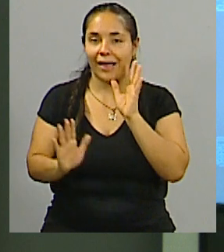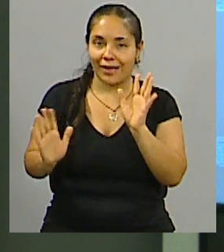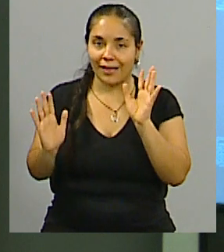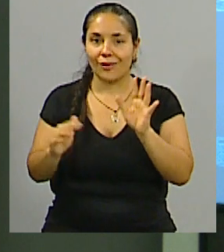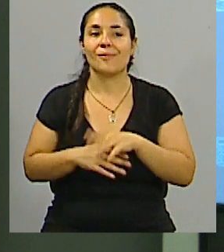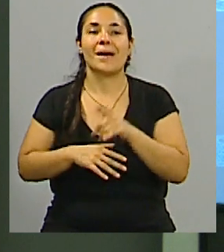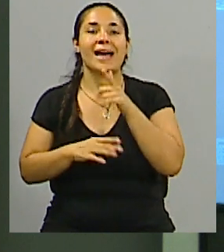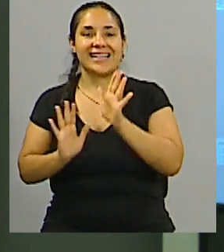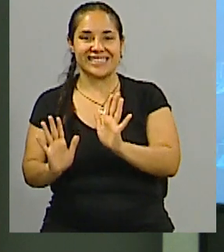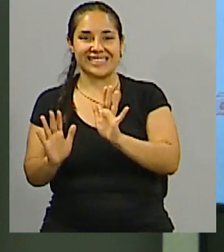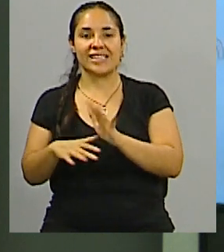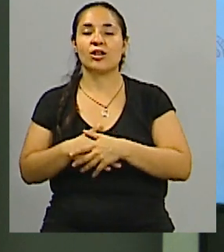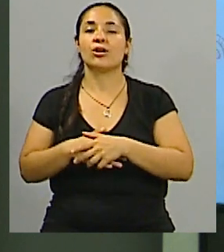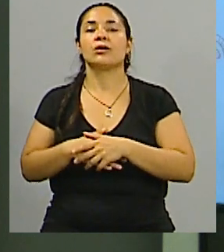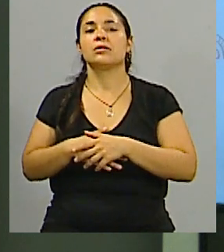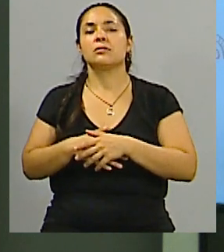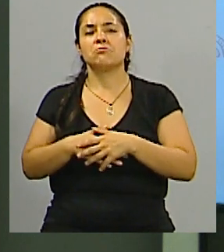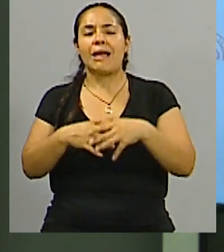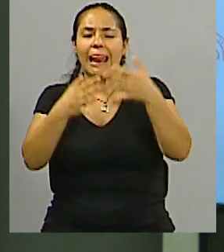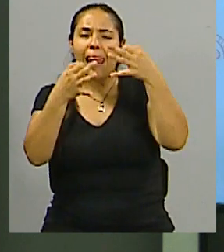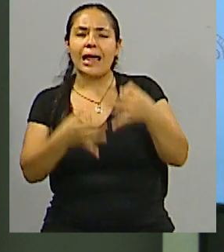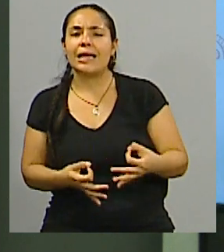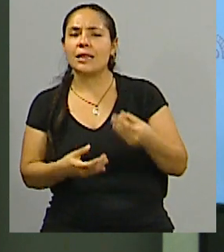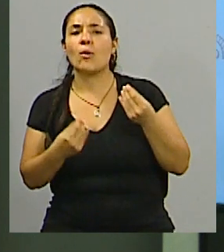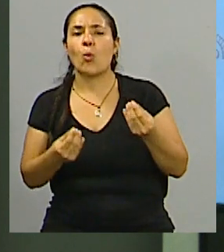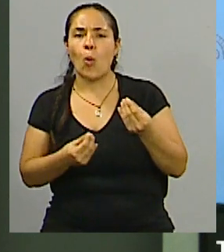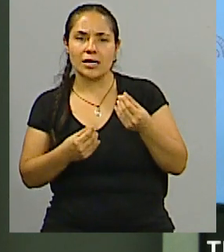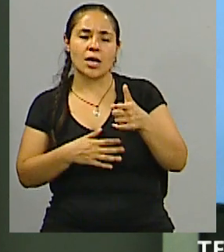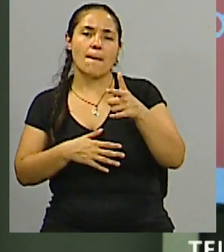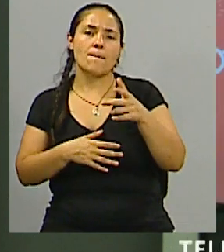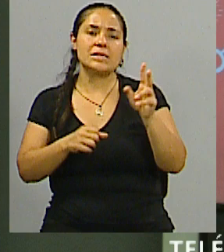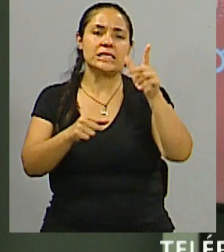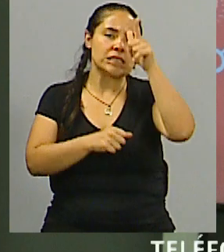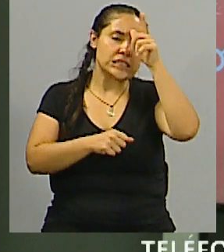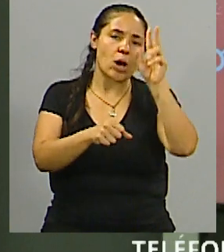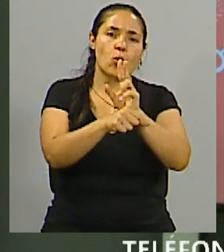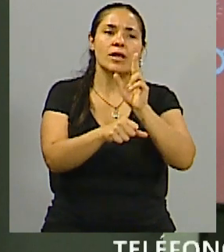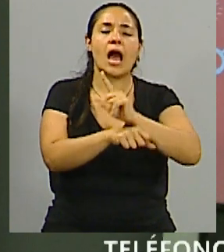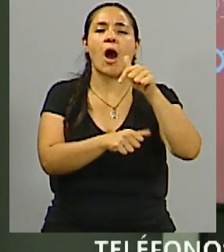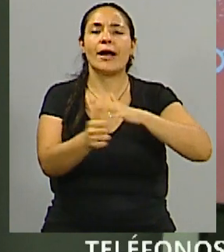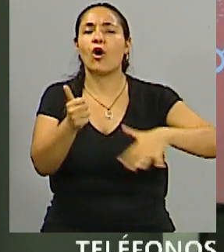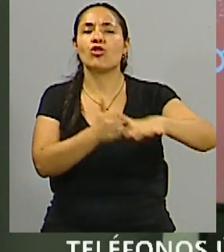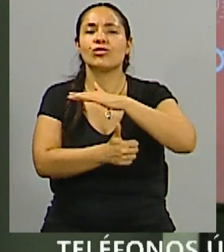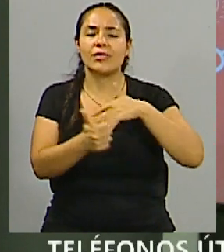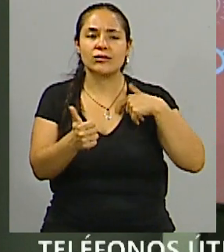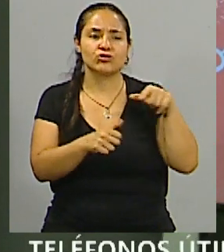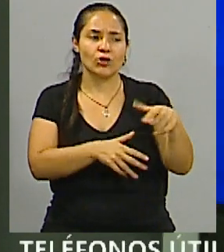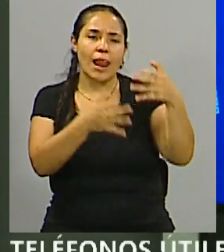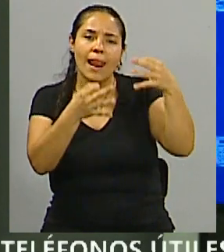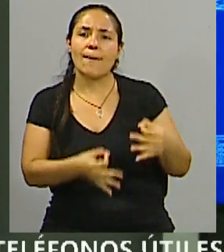ciudadana. Digo, ¿qué es lo legítimo que tienen las fuerzas de seguridad en estos contextos, sobre todo